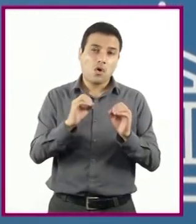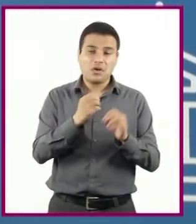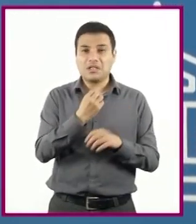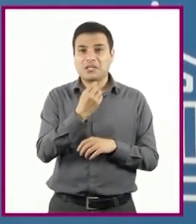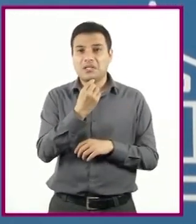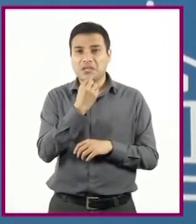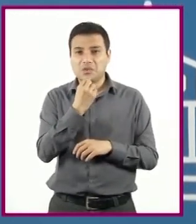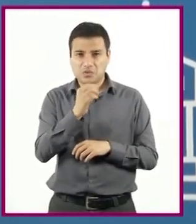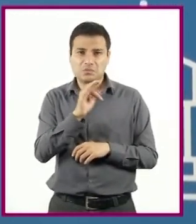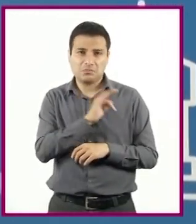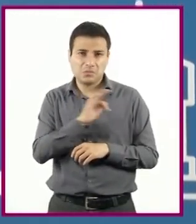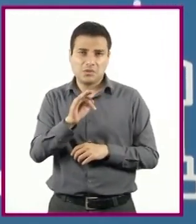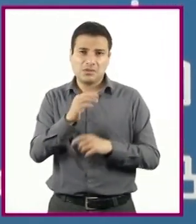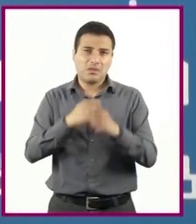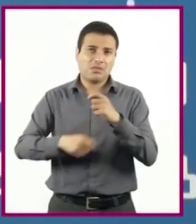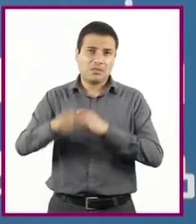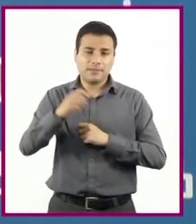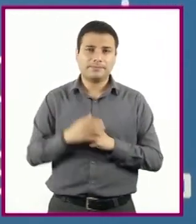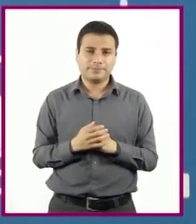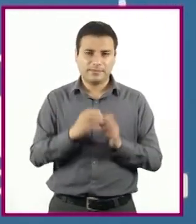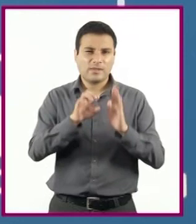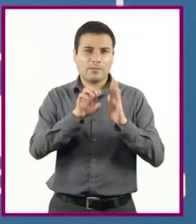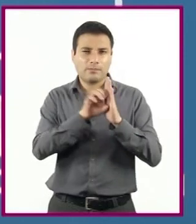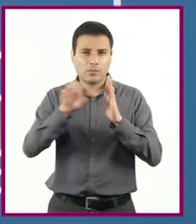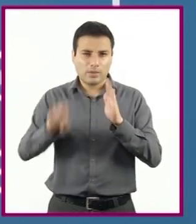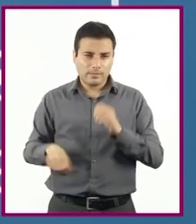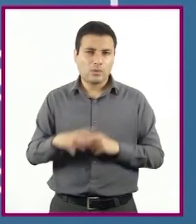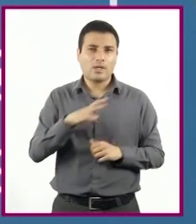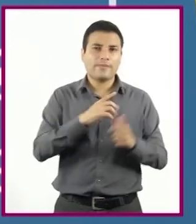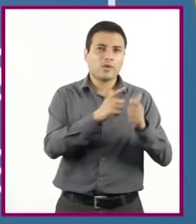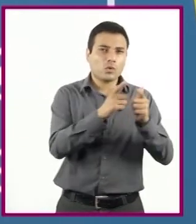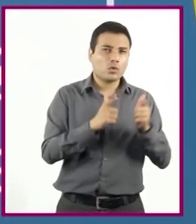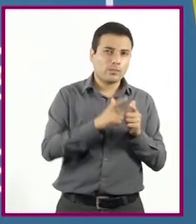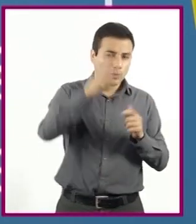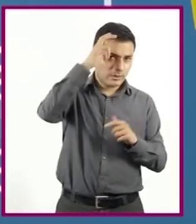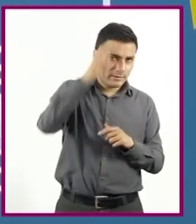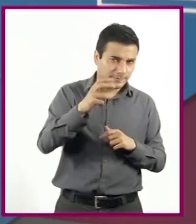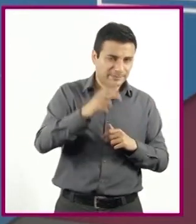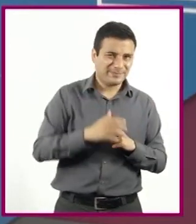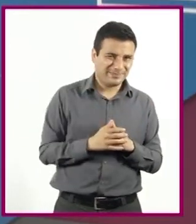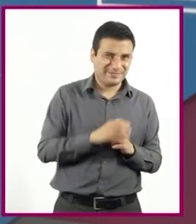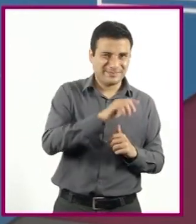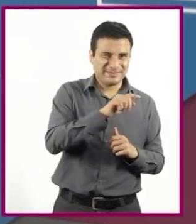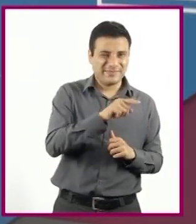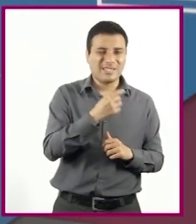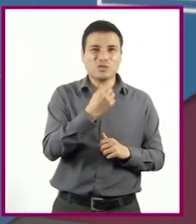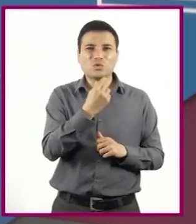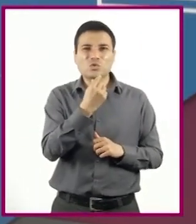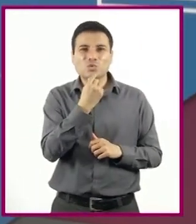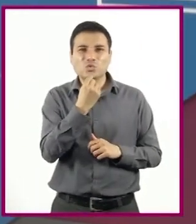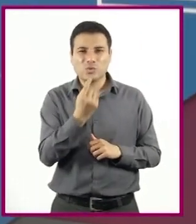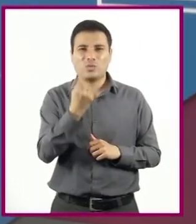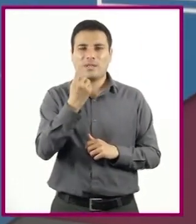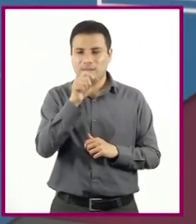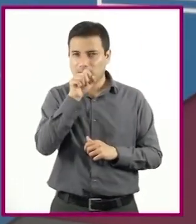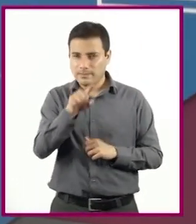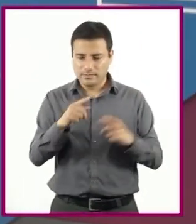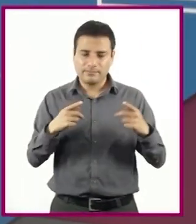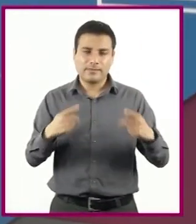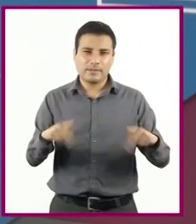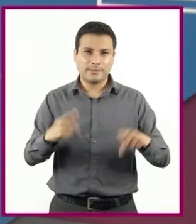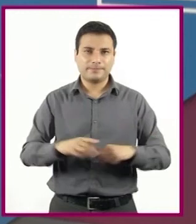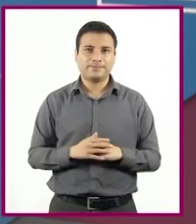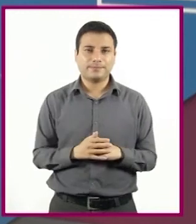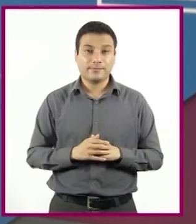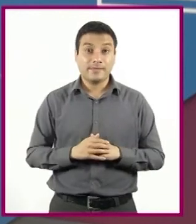niña Guadalupe Moreno Pérez, hija de los insurgentes Pedro Moreno y Rita Pérez. Es momento de despedirnos,